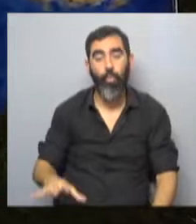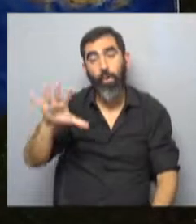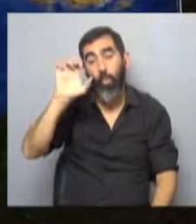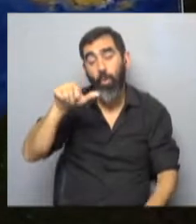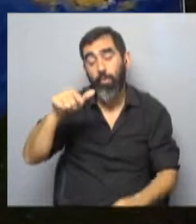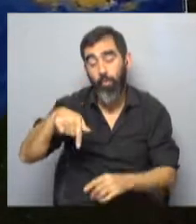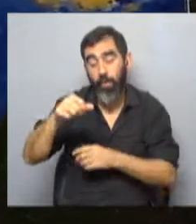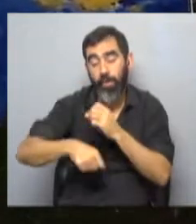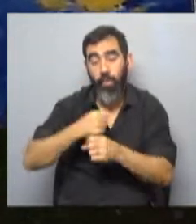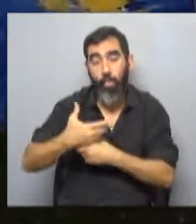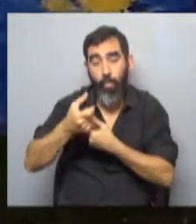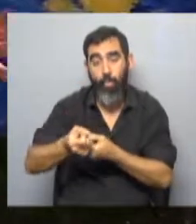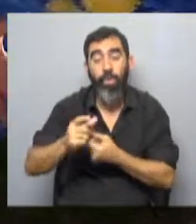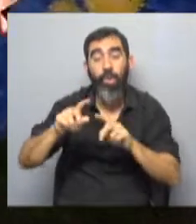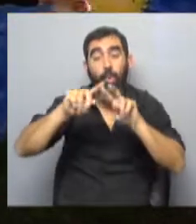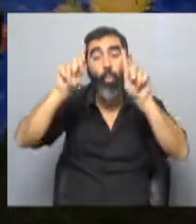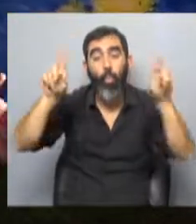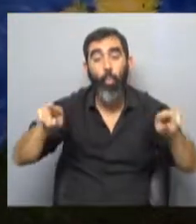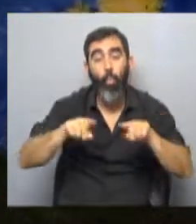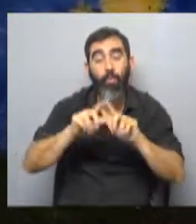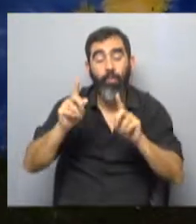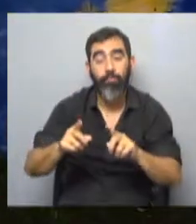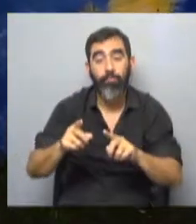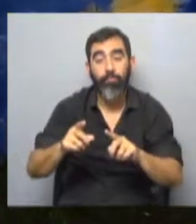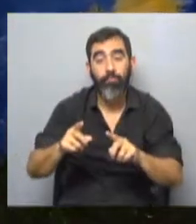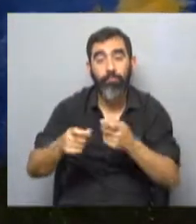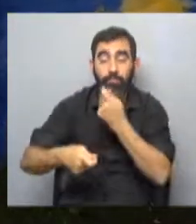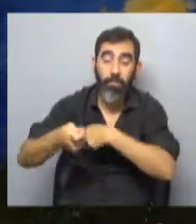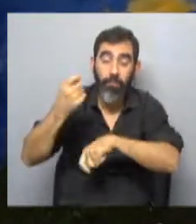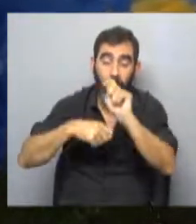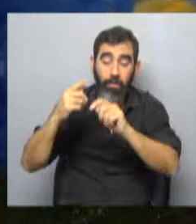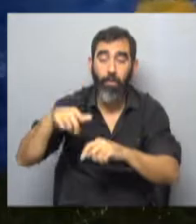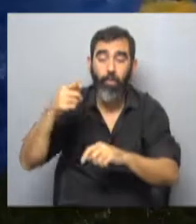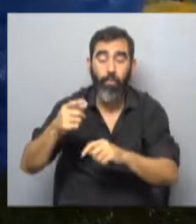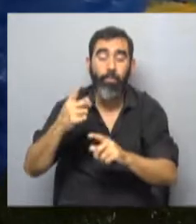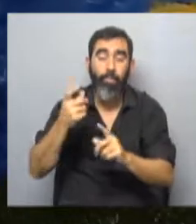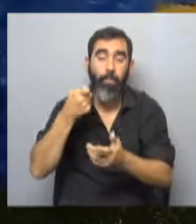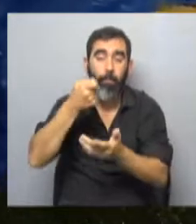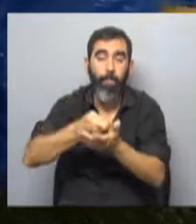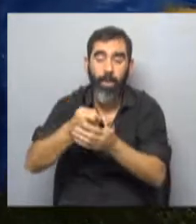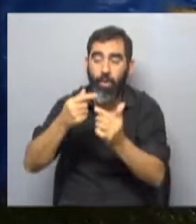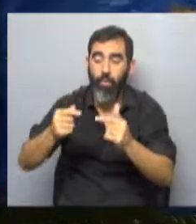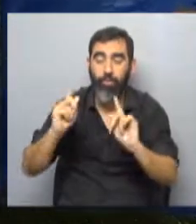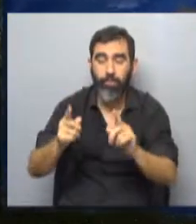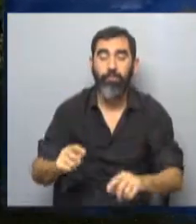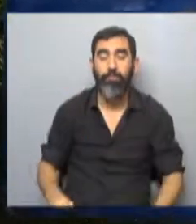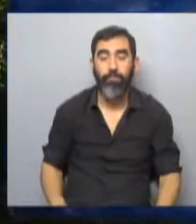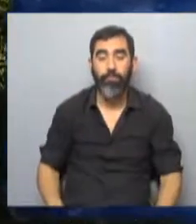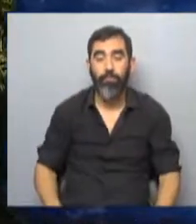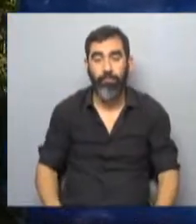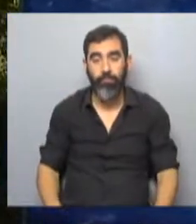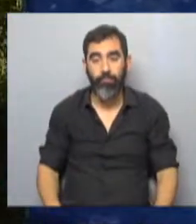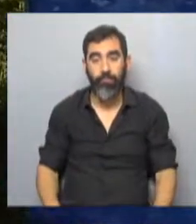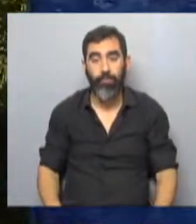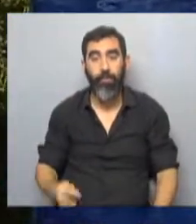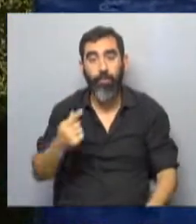este año y luego también los cuadros por por parte de teco van a ser comercializados para que poder sustentar todo esto y que bueno que también es que se entienda